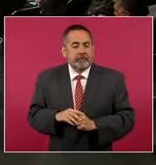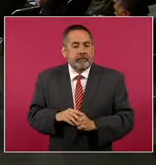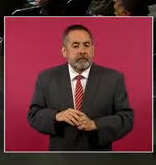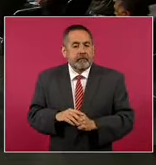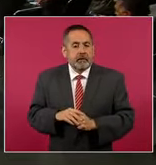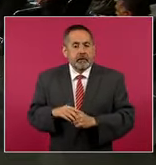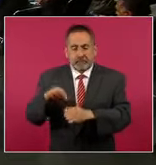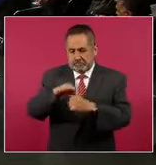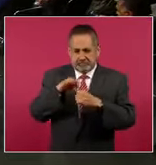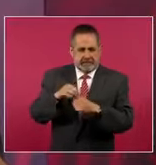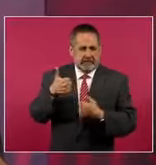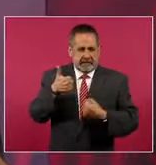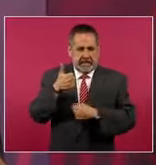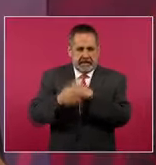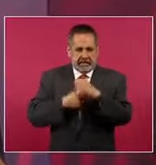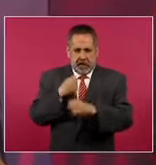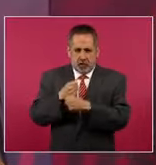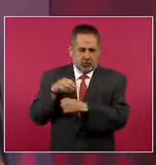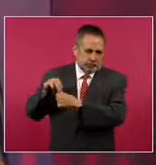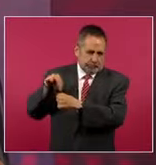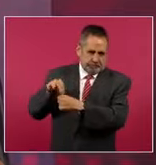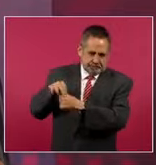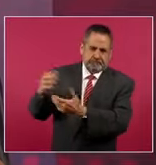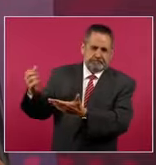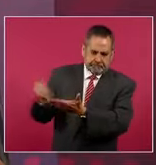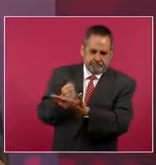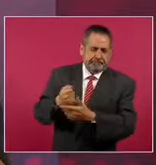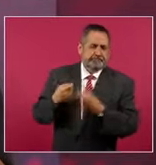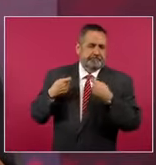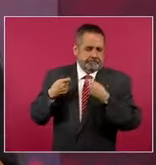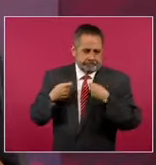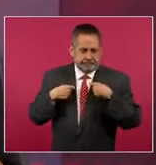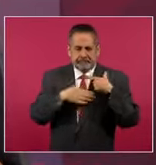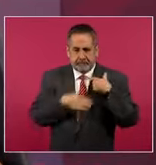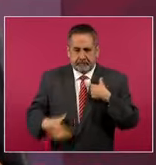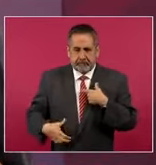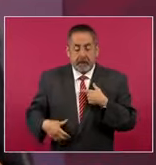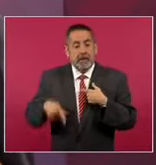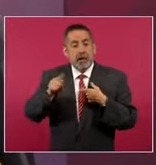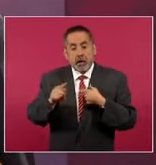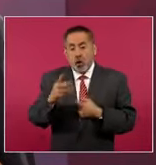por 6 años, pero a la mitad